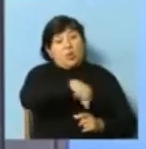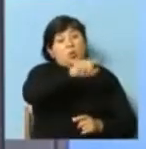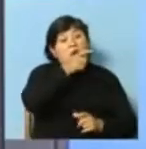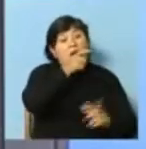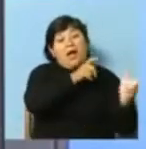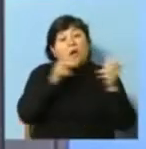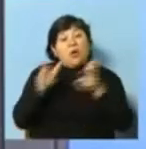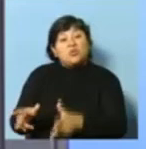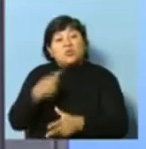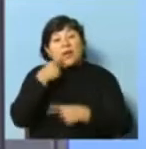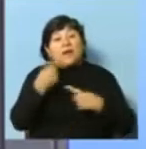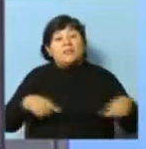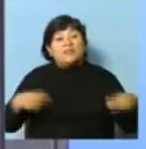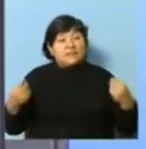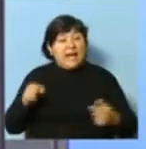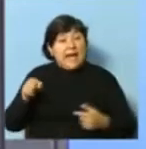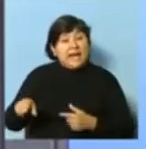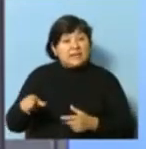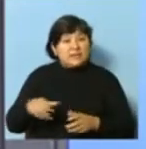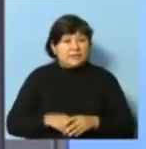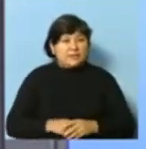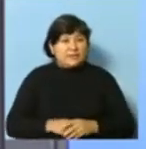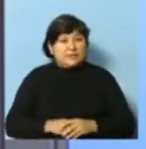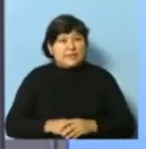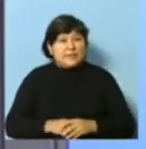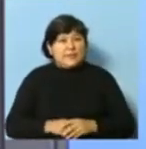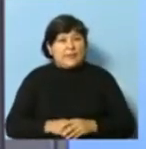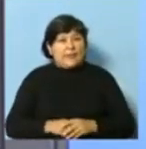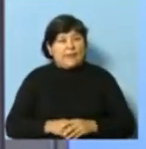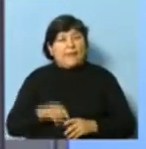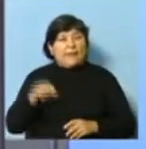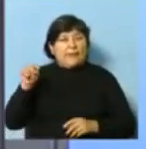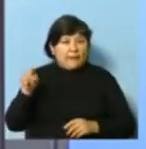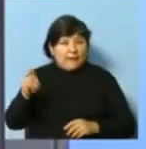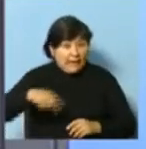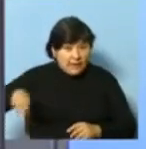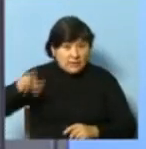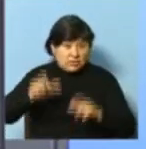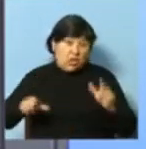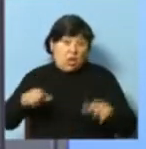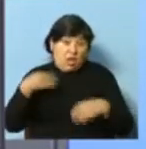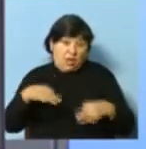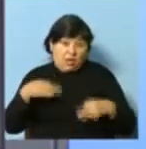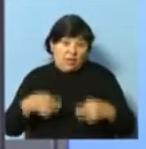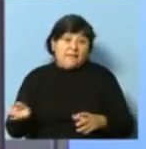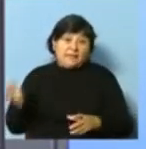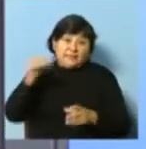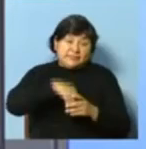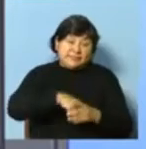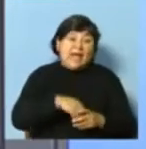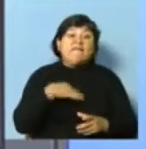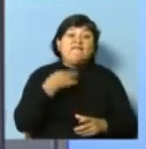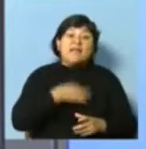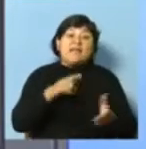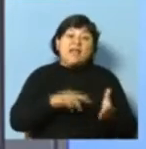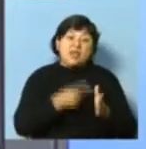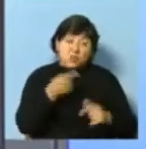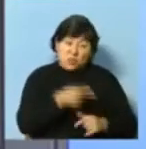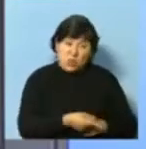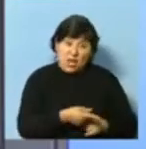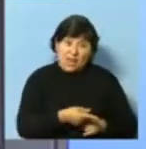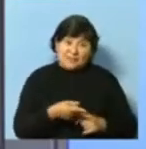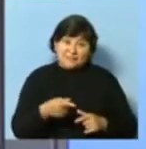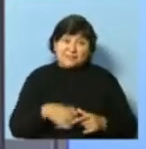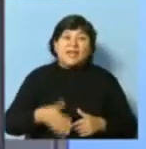bueno yo creo que debemos incorporarlos a la vida de la ciudad en todo lo que la ciudad les puede brindar que es la utilización